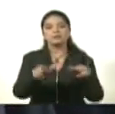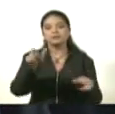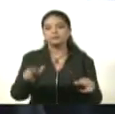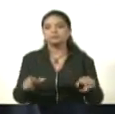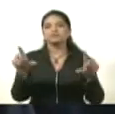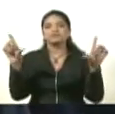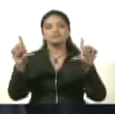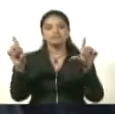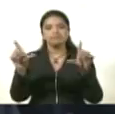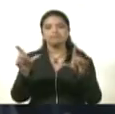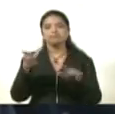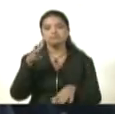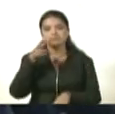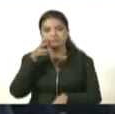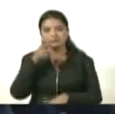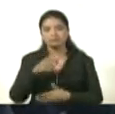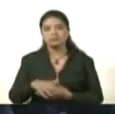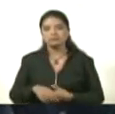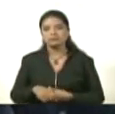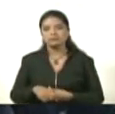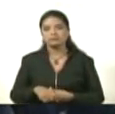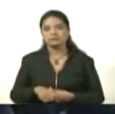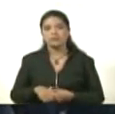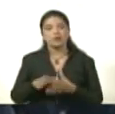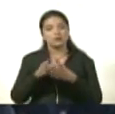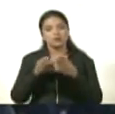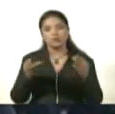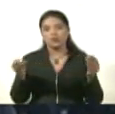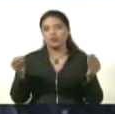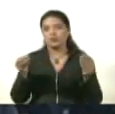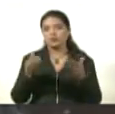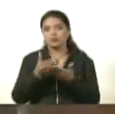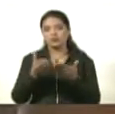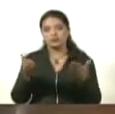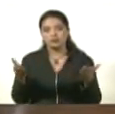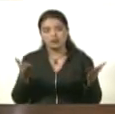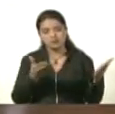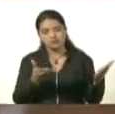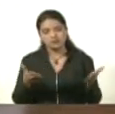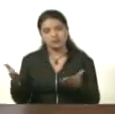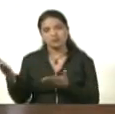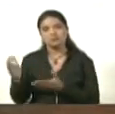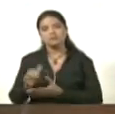de comunicación social, señoras y señores.